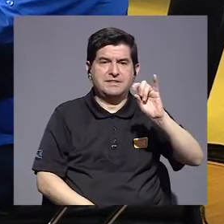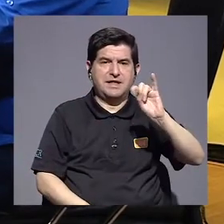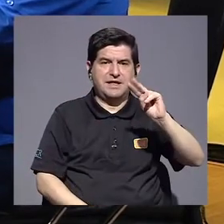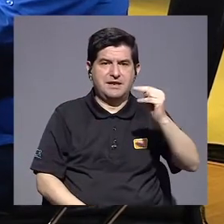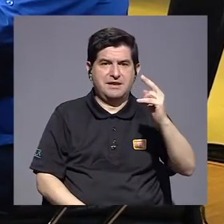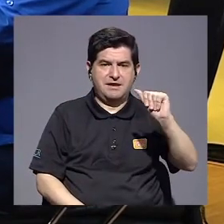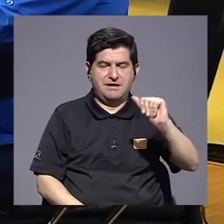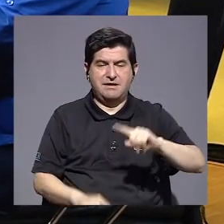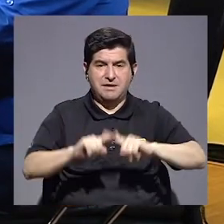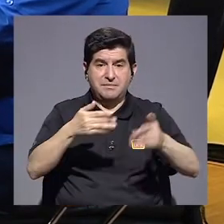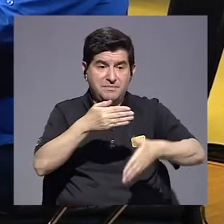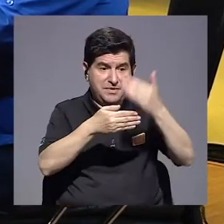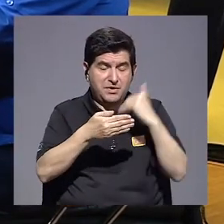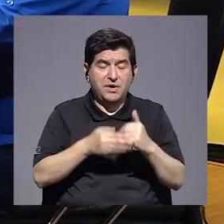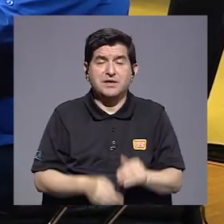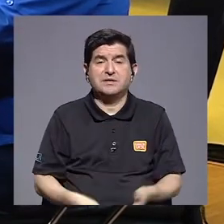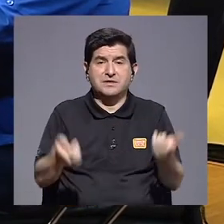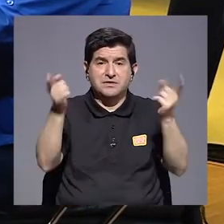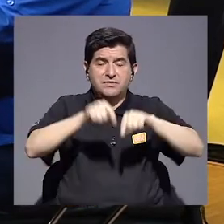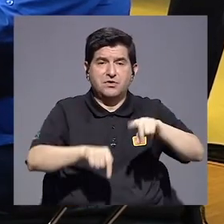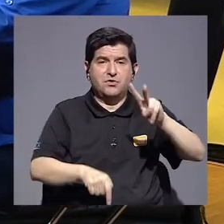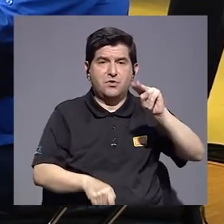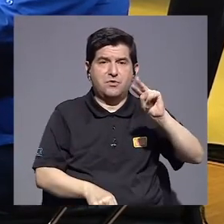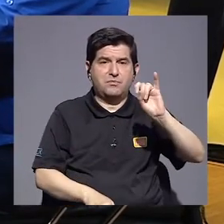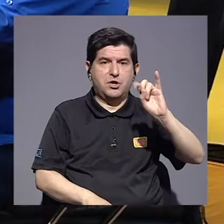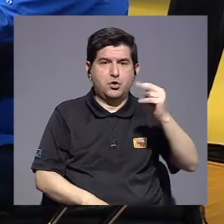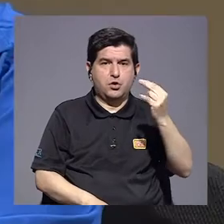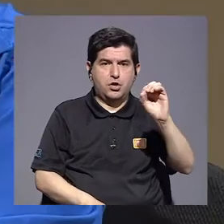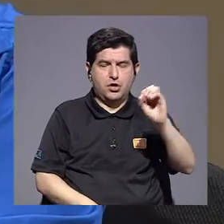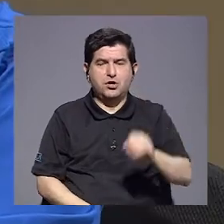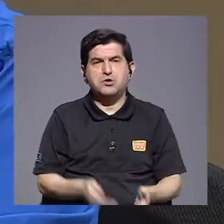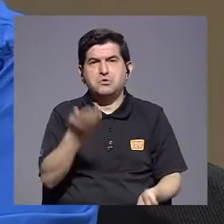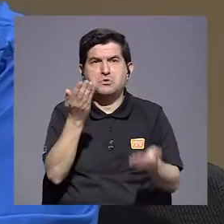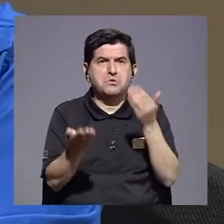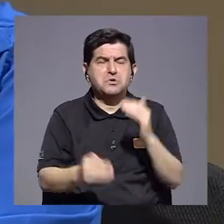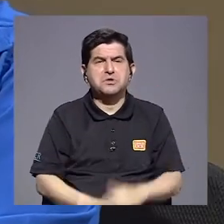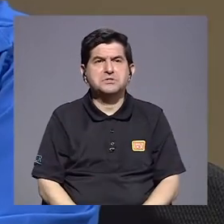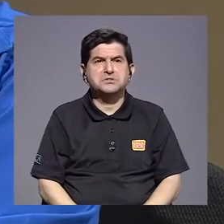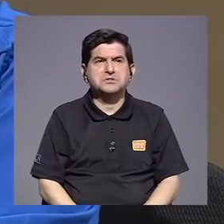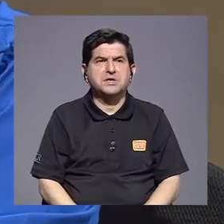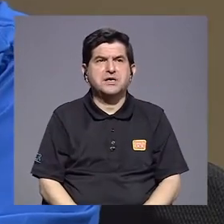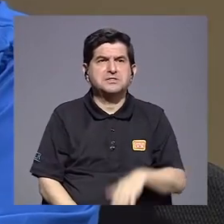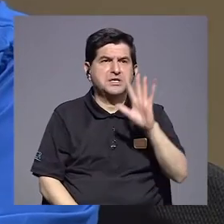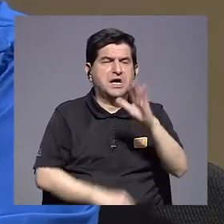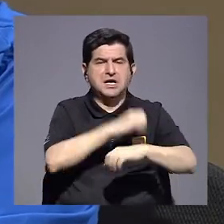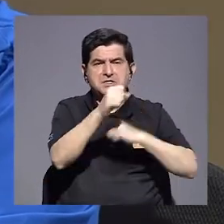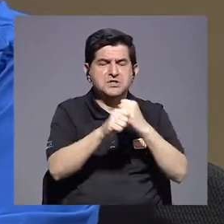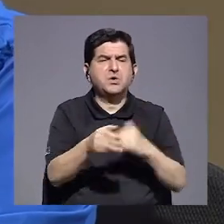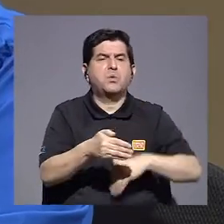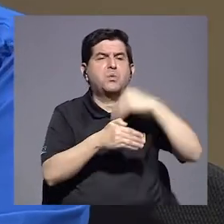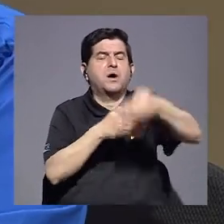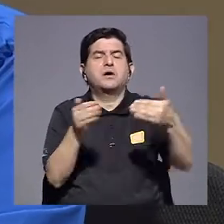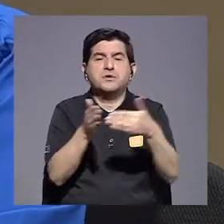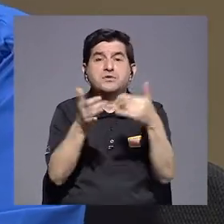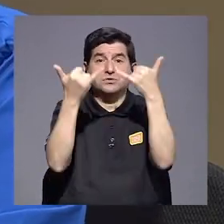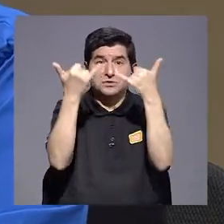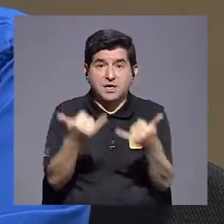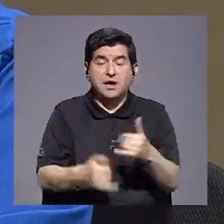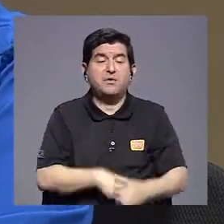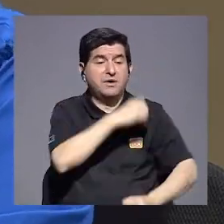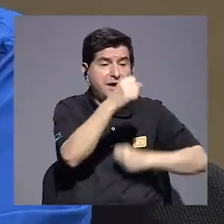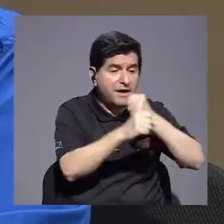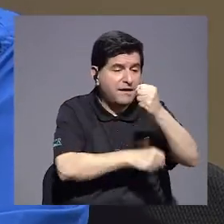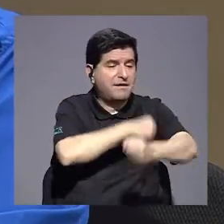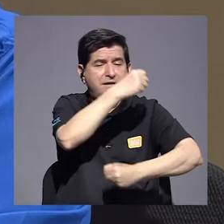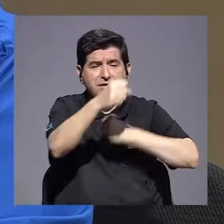Pero el problema es que antes el fenómeno del Niño lo veíamos cada, qué sé yo, más de 5 años o más. Así ahora es. Lo vemos